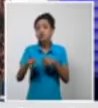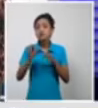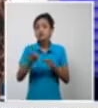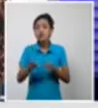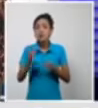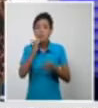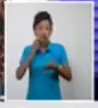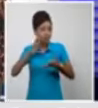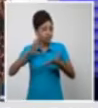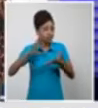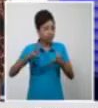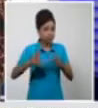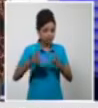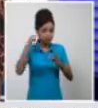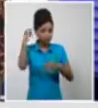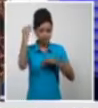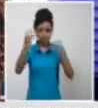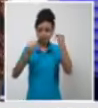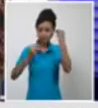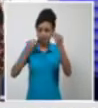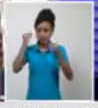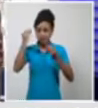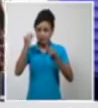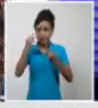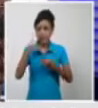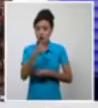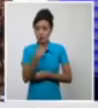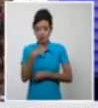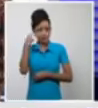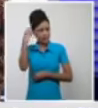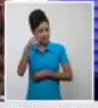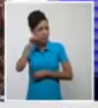compleja y entonces uno dice, bueno, ¿están o no